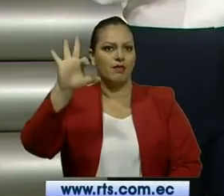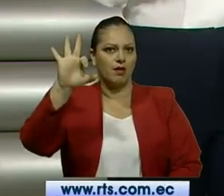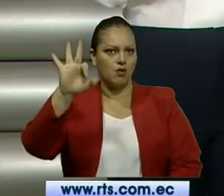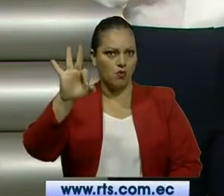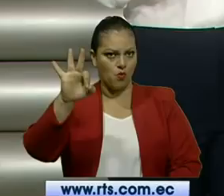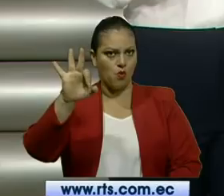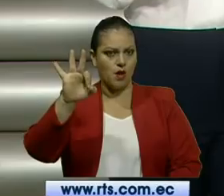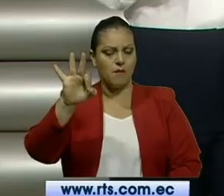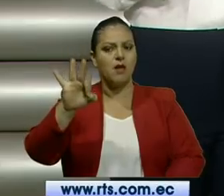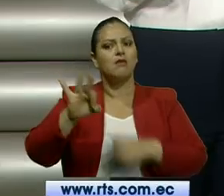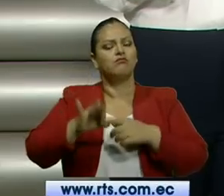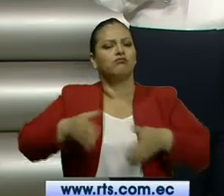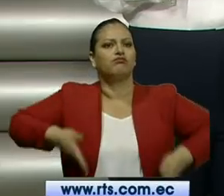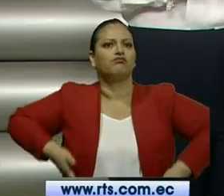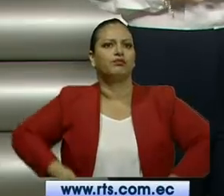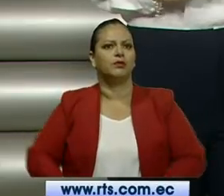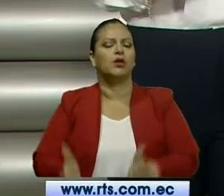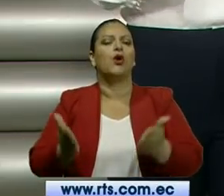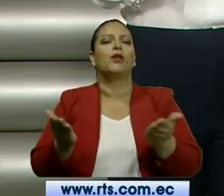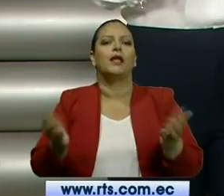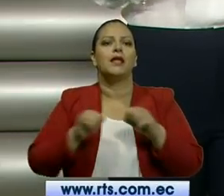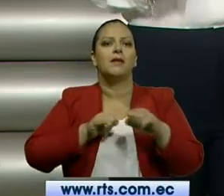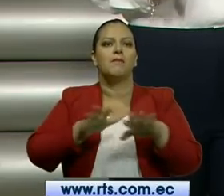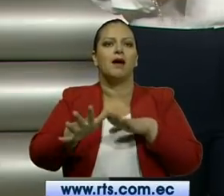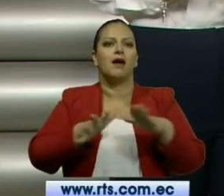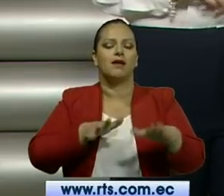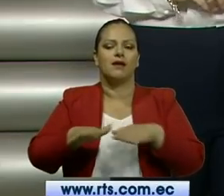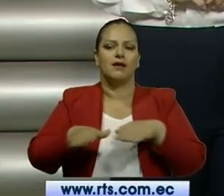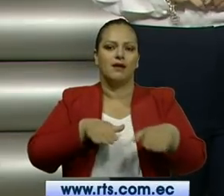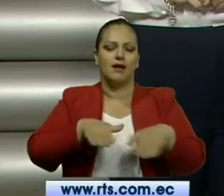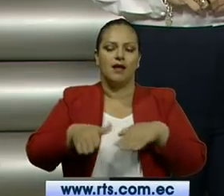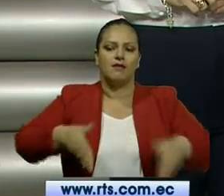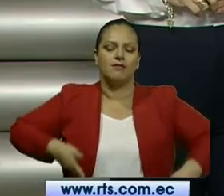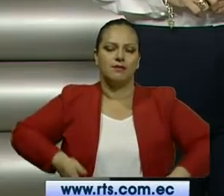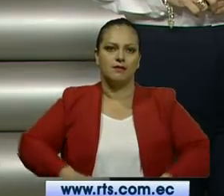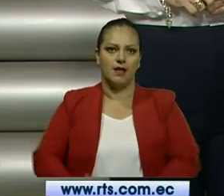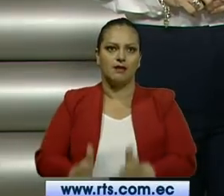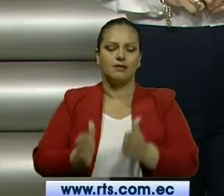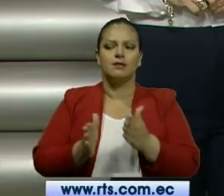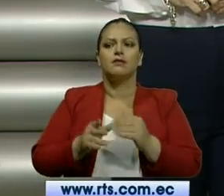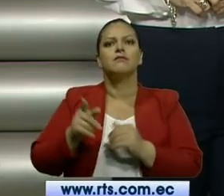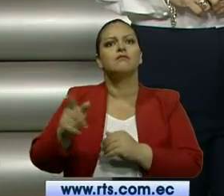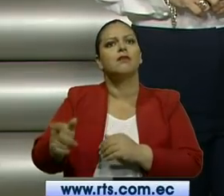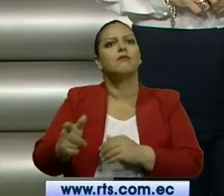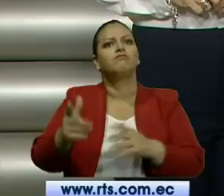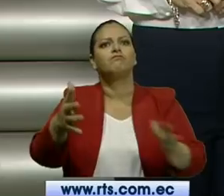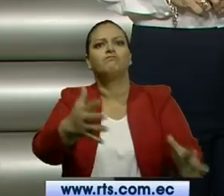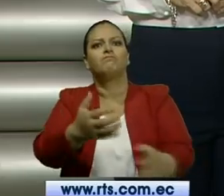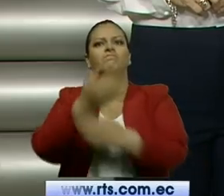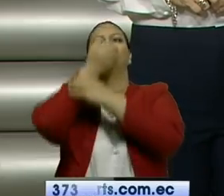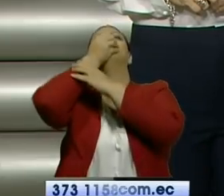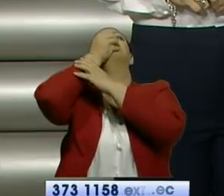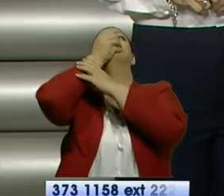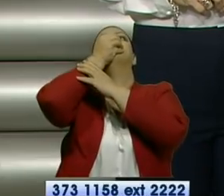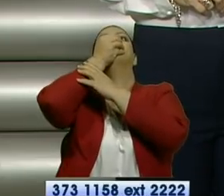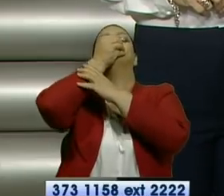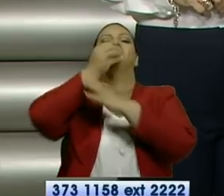Desde ese entonces no se sabe absolutamente nada de él. Solicitan respuesta de las autoridades pertinentes.